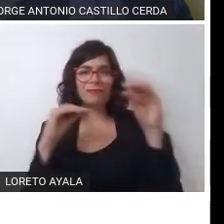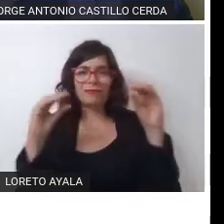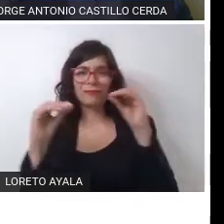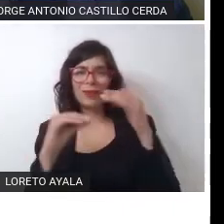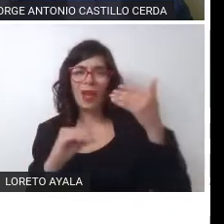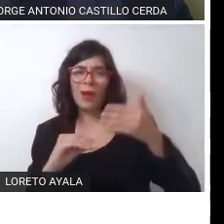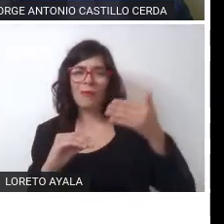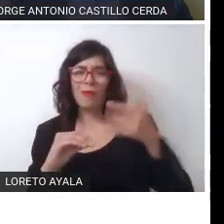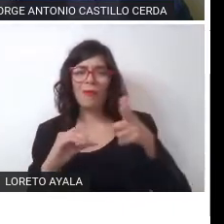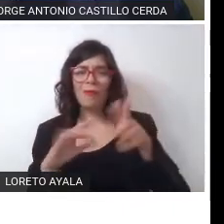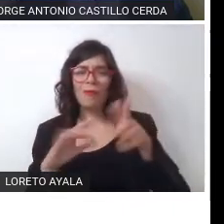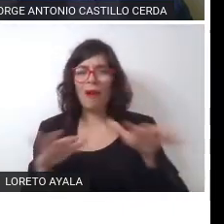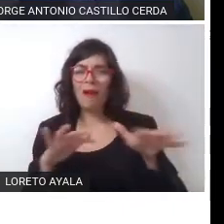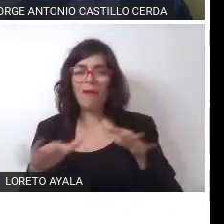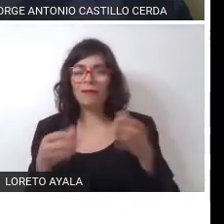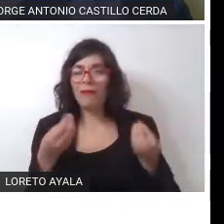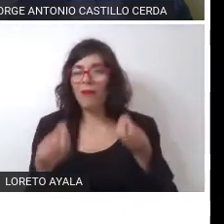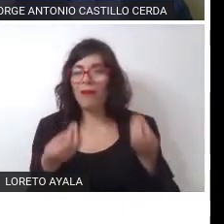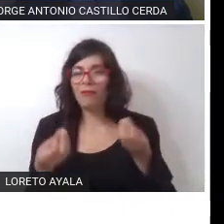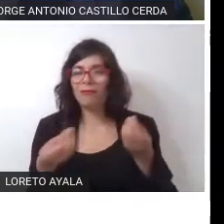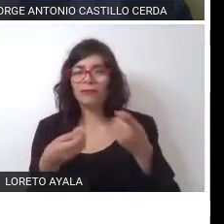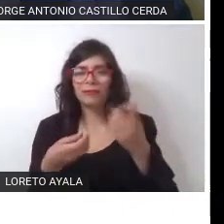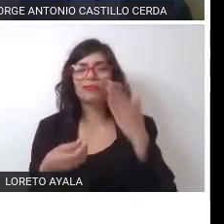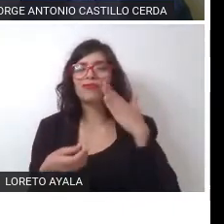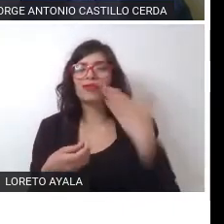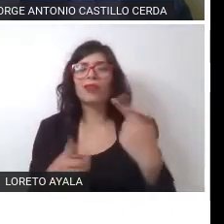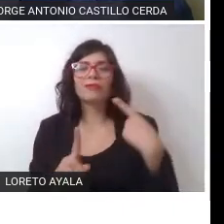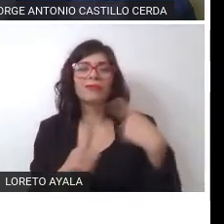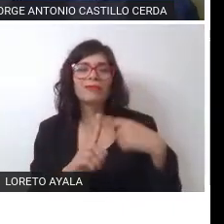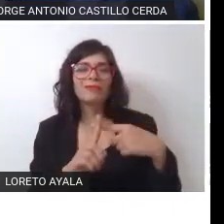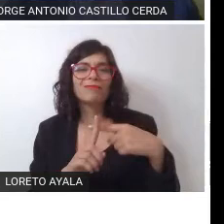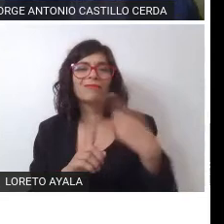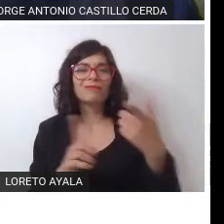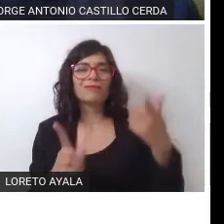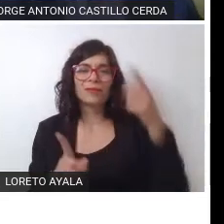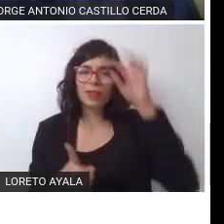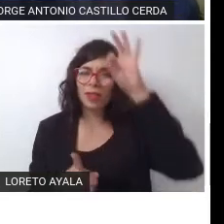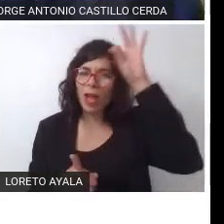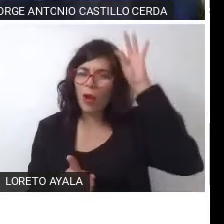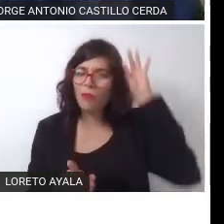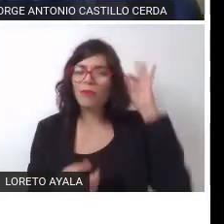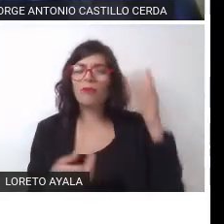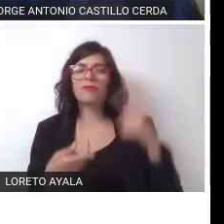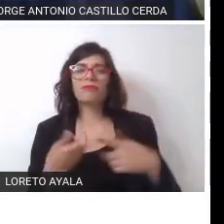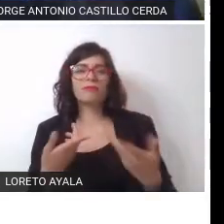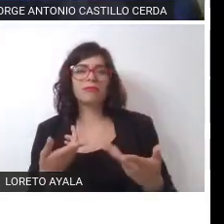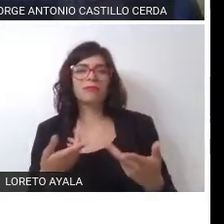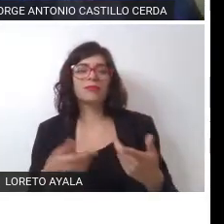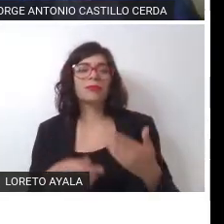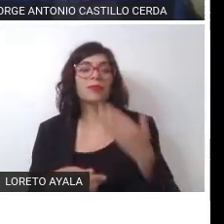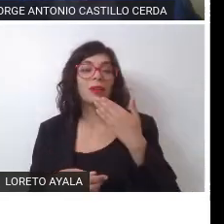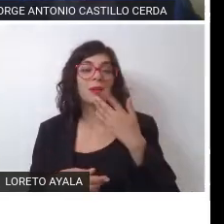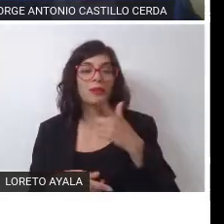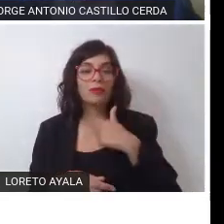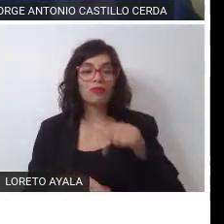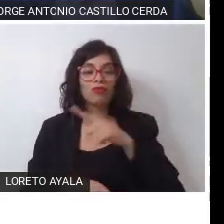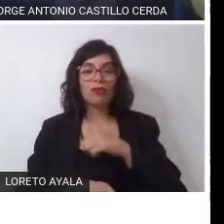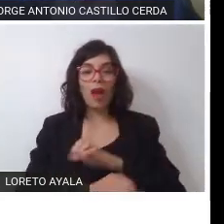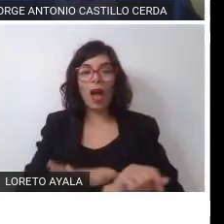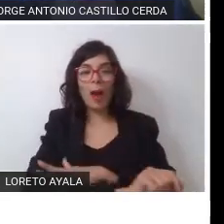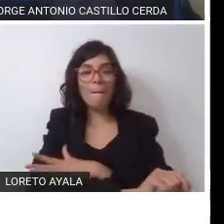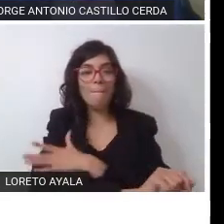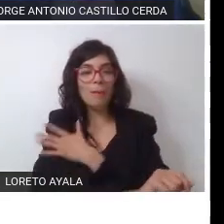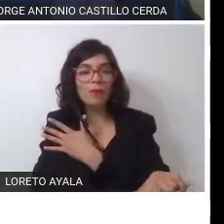del movimiento, los beneficios que tiene a nivel neurológico, a nivel emocional, a